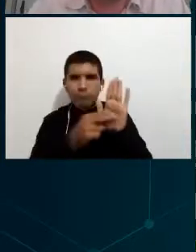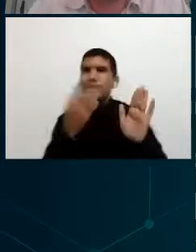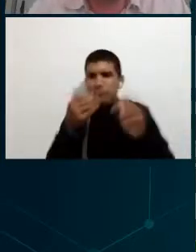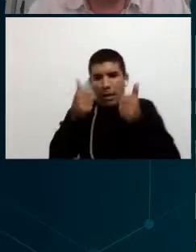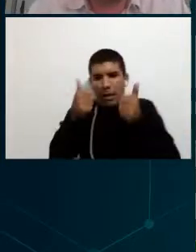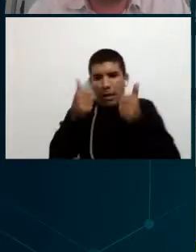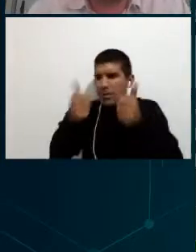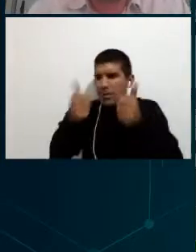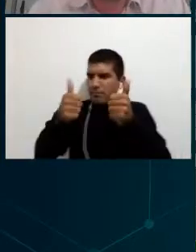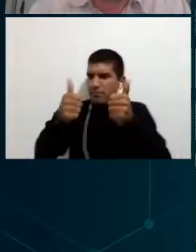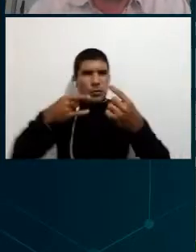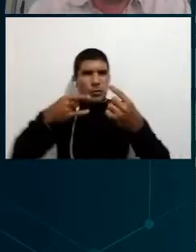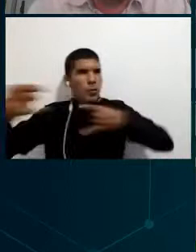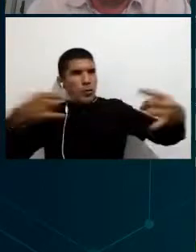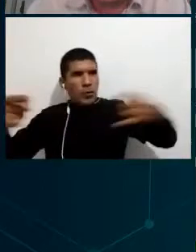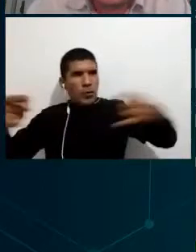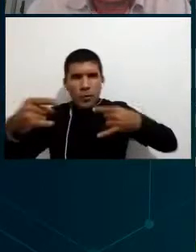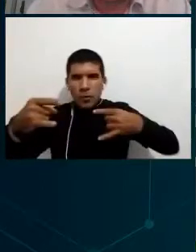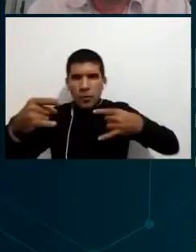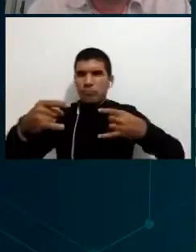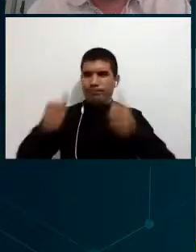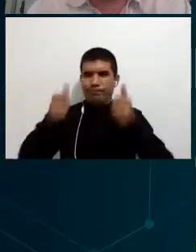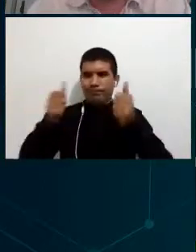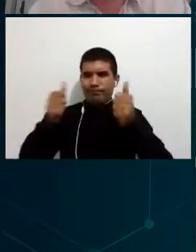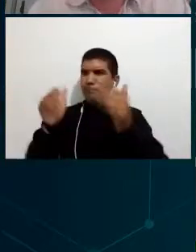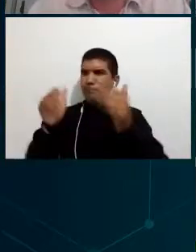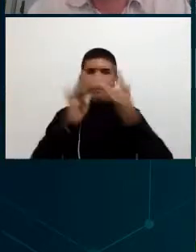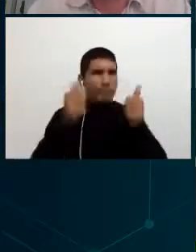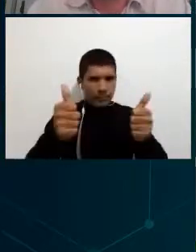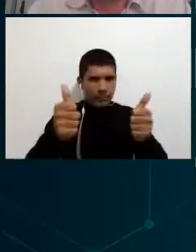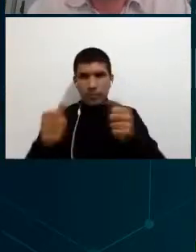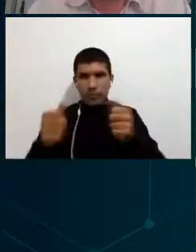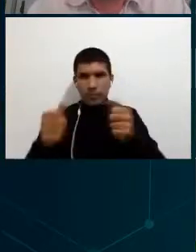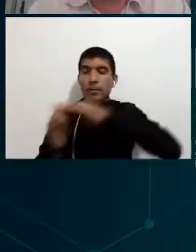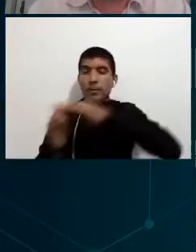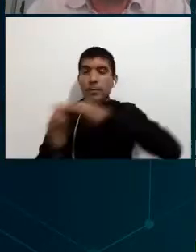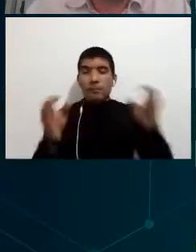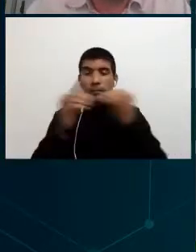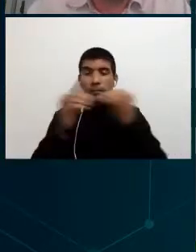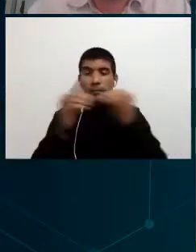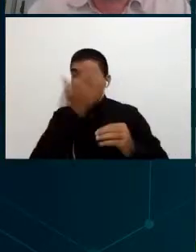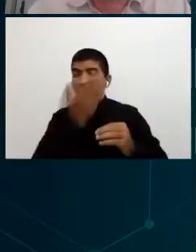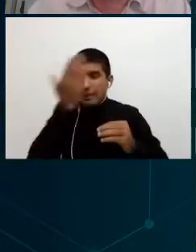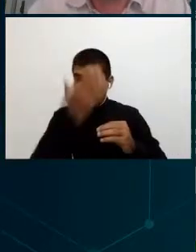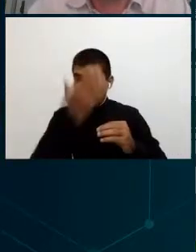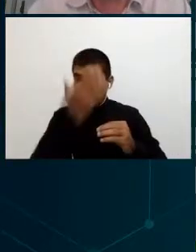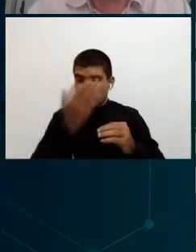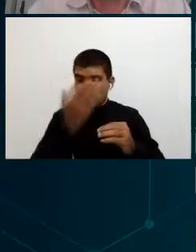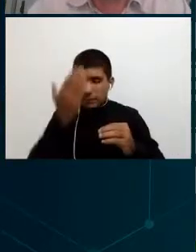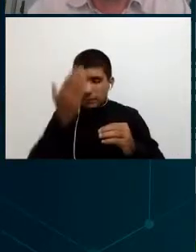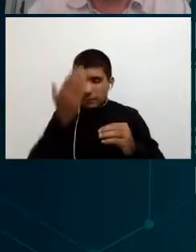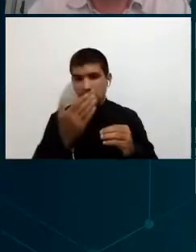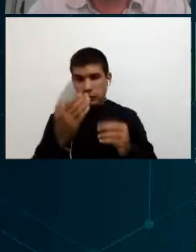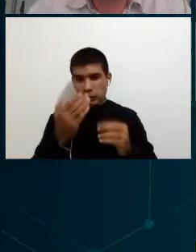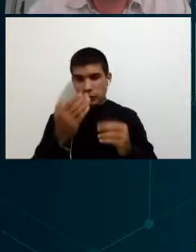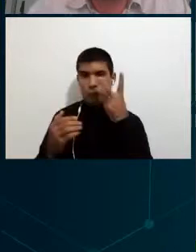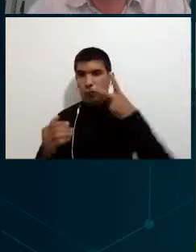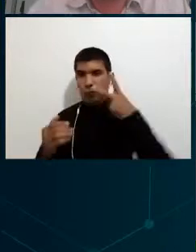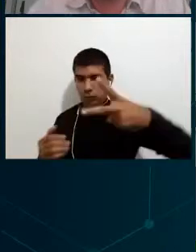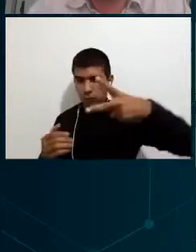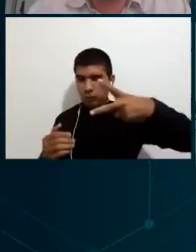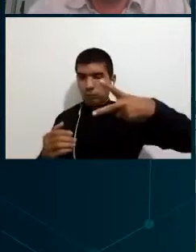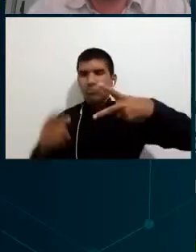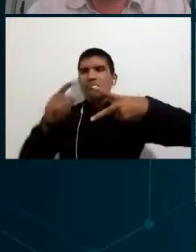pruebas definimos dos rutas. Una ruta que la denominamos corta, que básicamente está